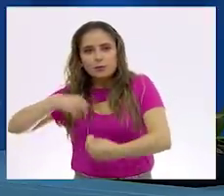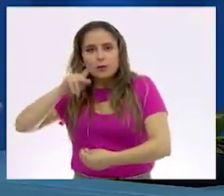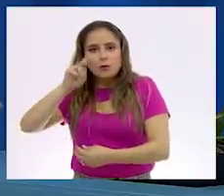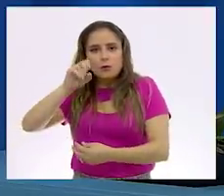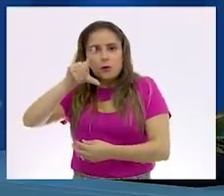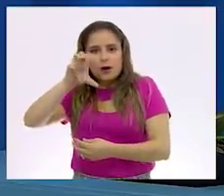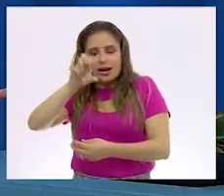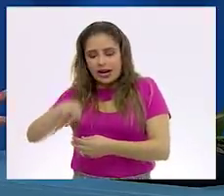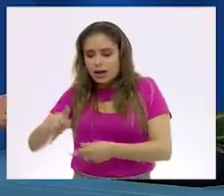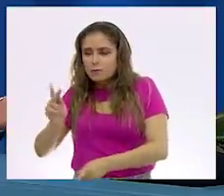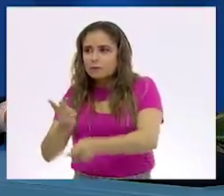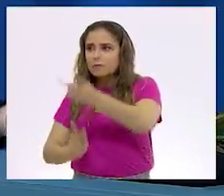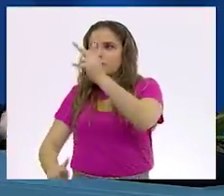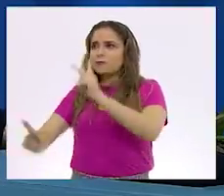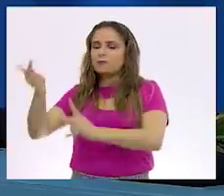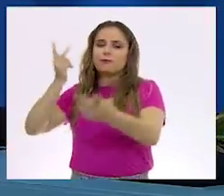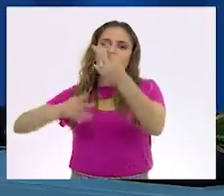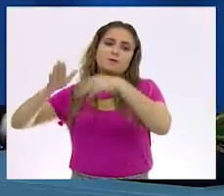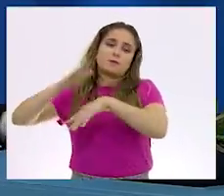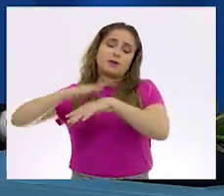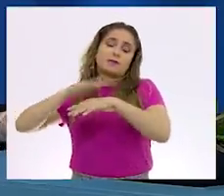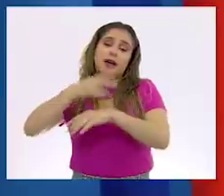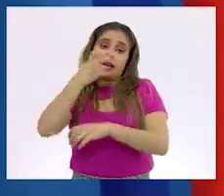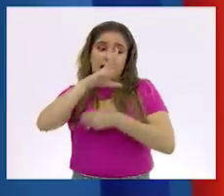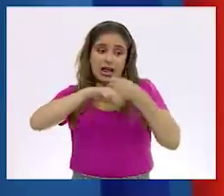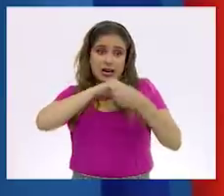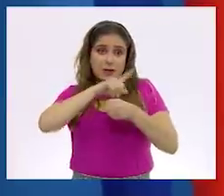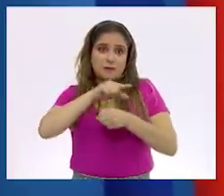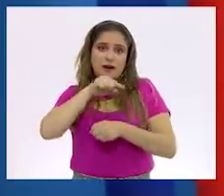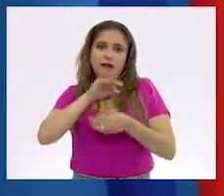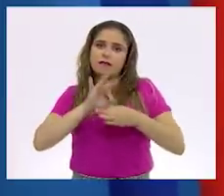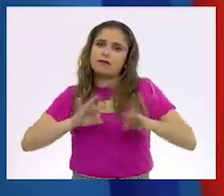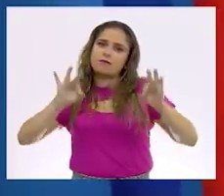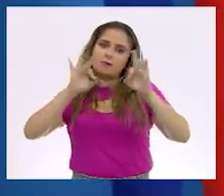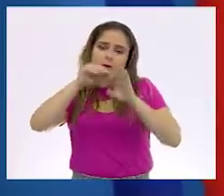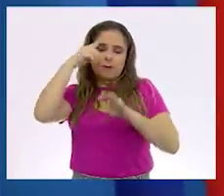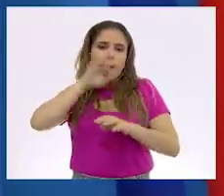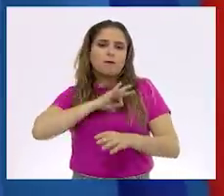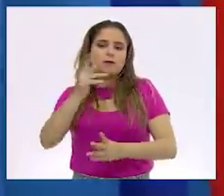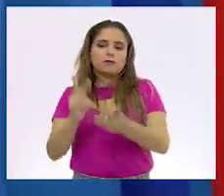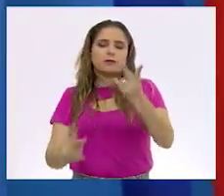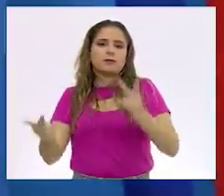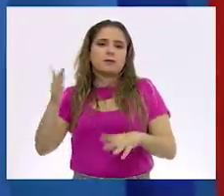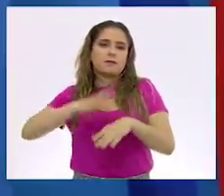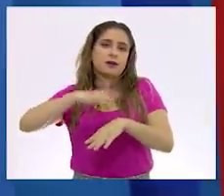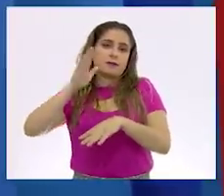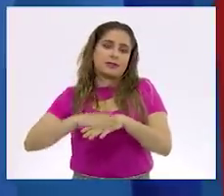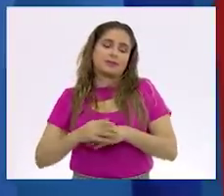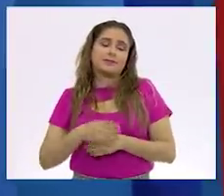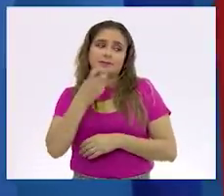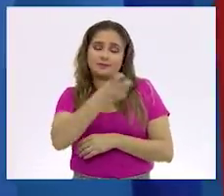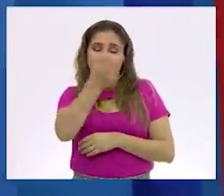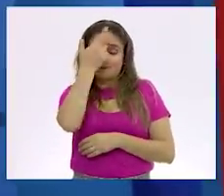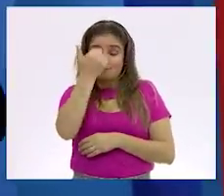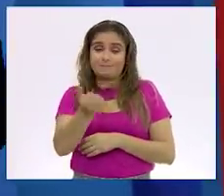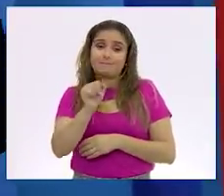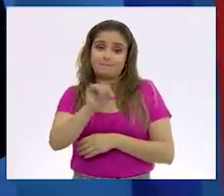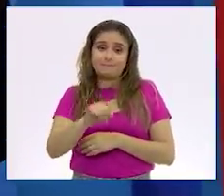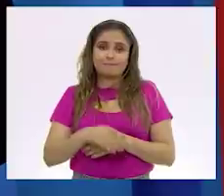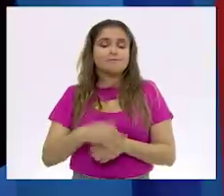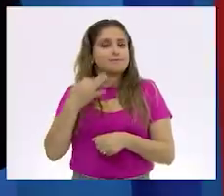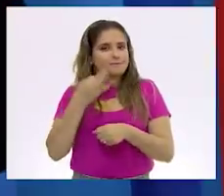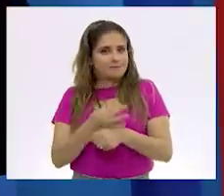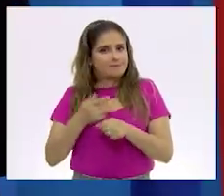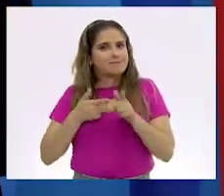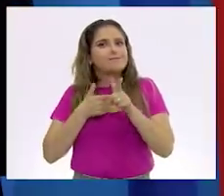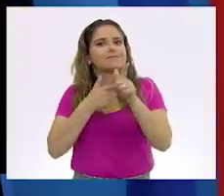los ecosistemas y para nuestra alimentación. Tienes toda la razón. Y de eso hablaremos a